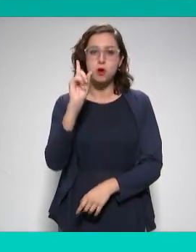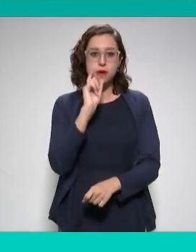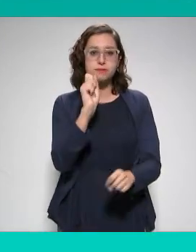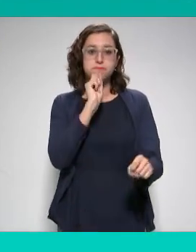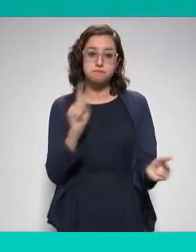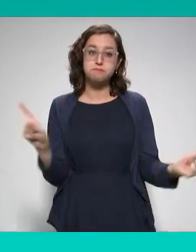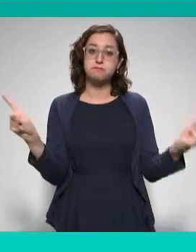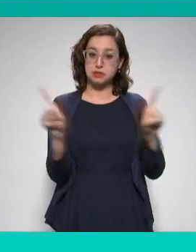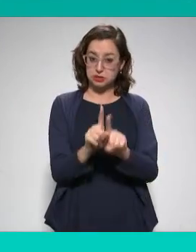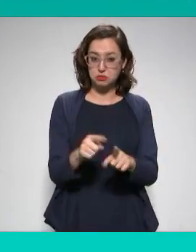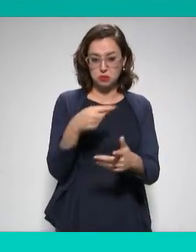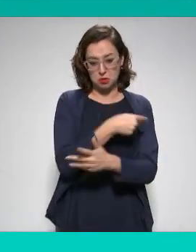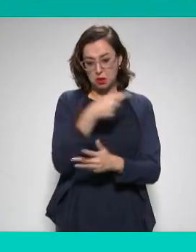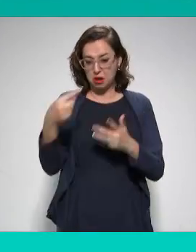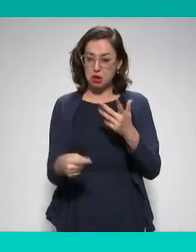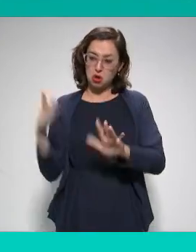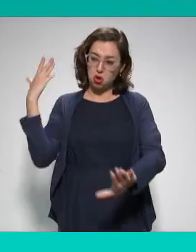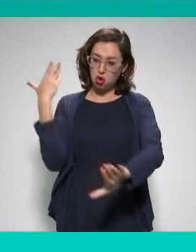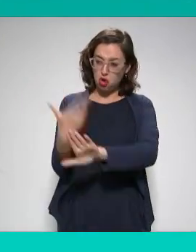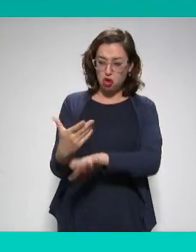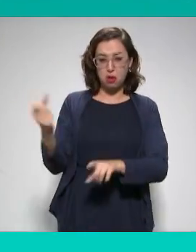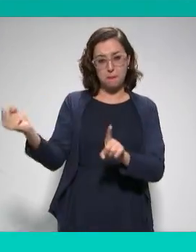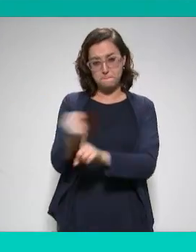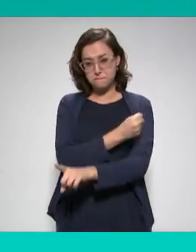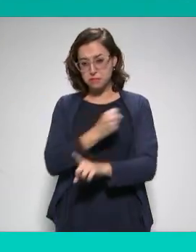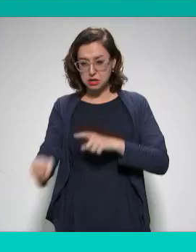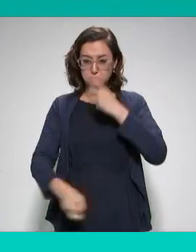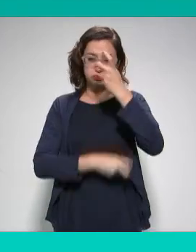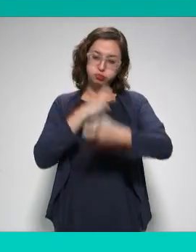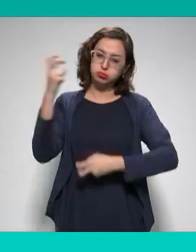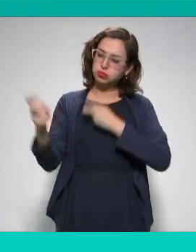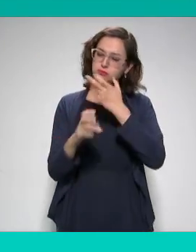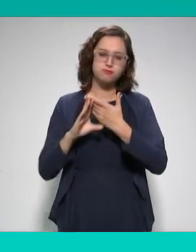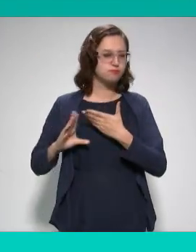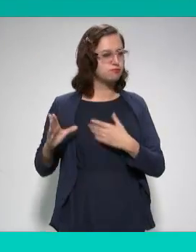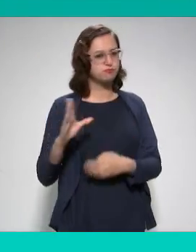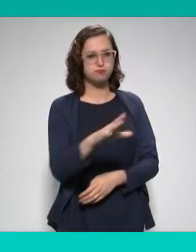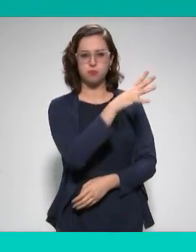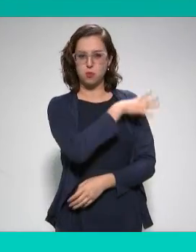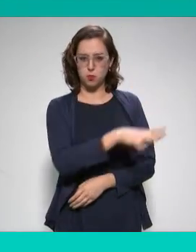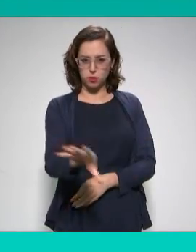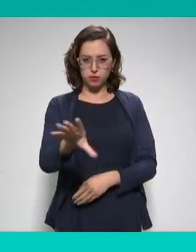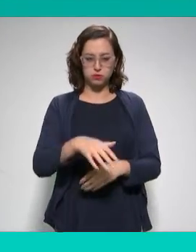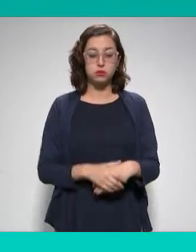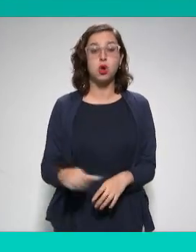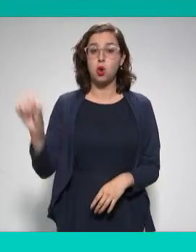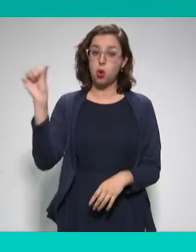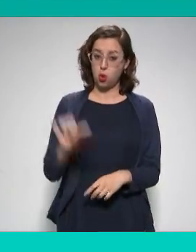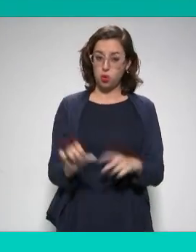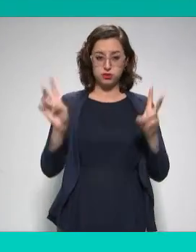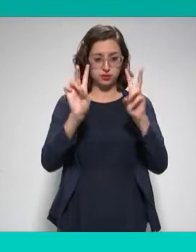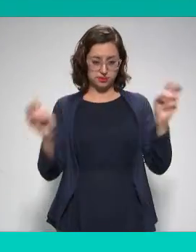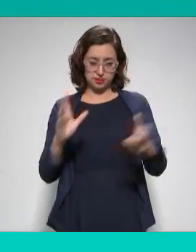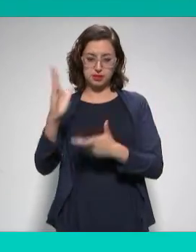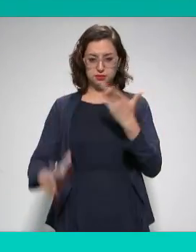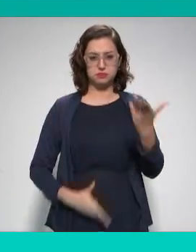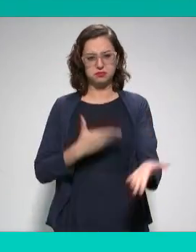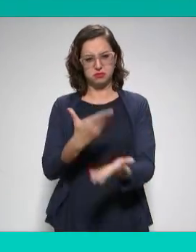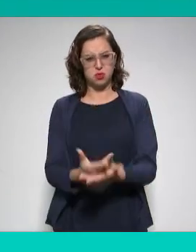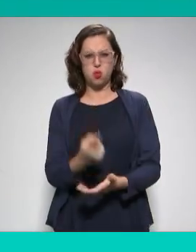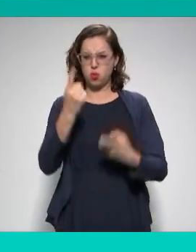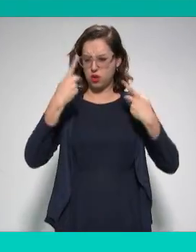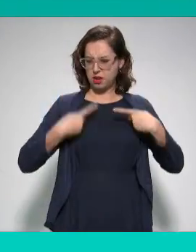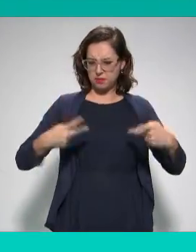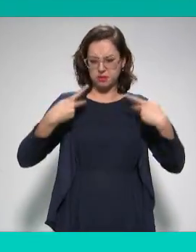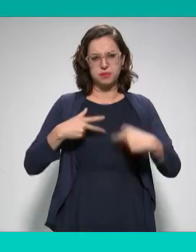absoluto a las agresiones físicas y emocionales en el asunto que hoy presento ante ustedes una persona